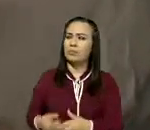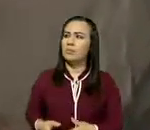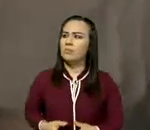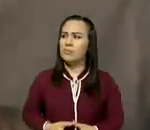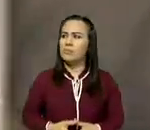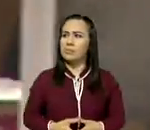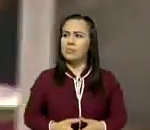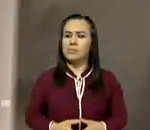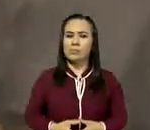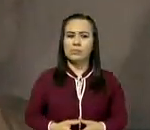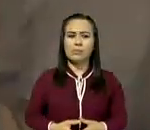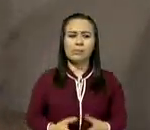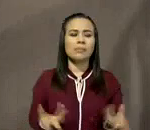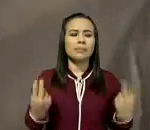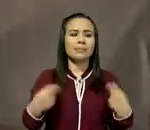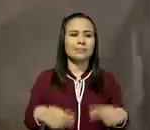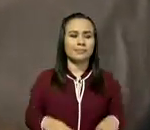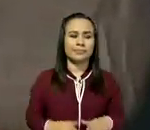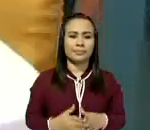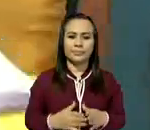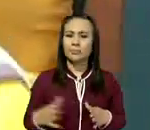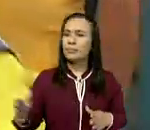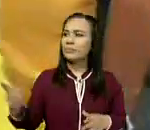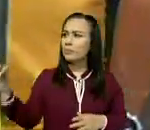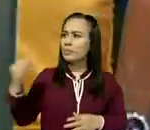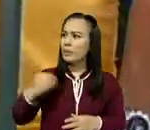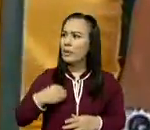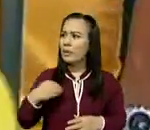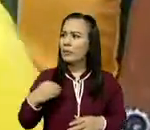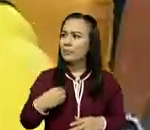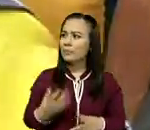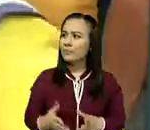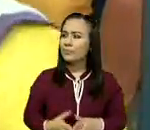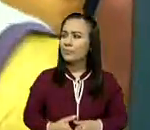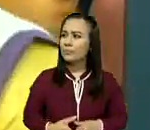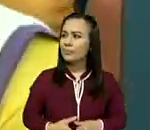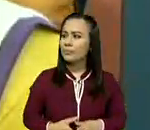tienen conocimiento de esto, que lo sacan y vuelven a meterse de nuevo ahí.